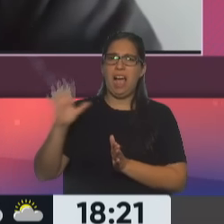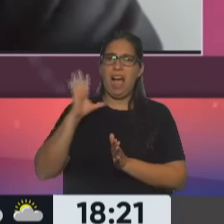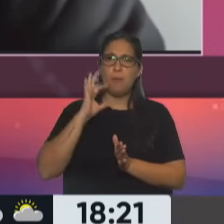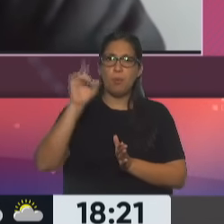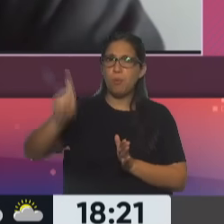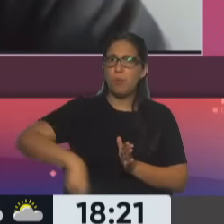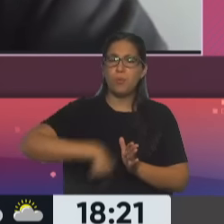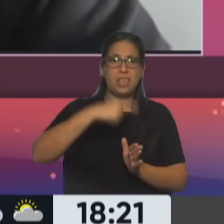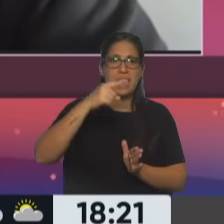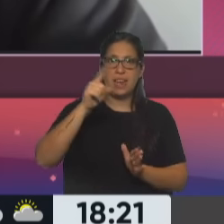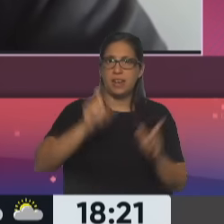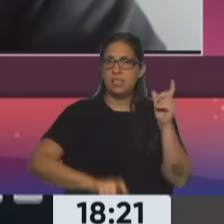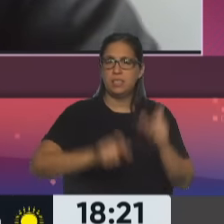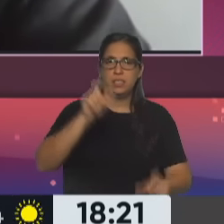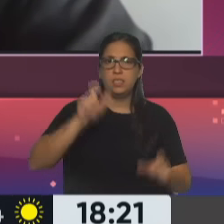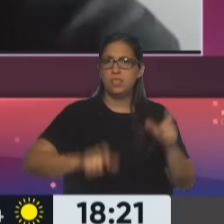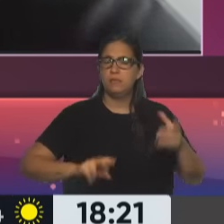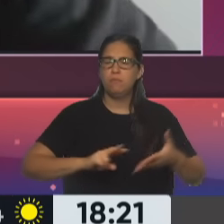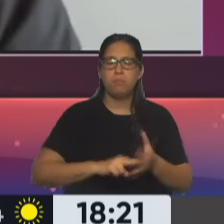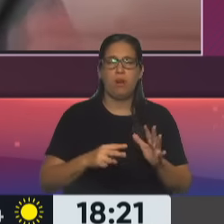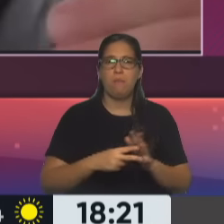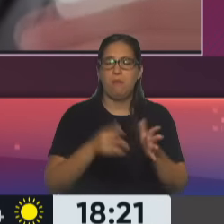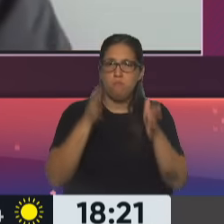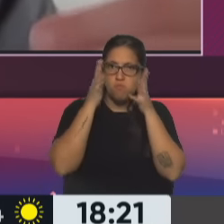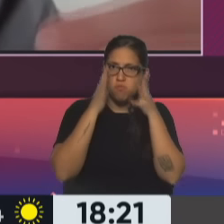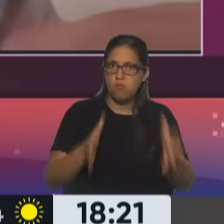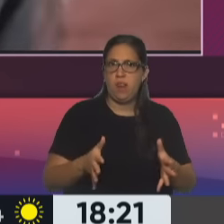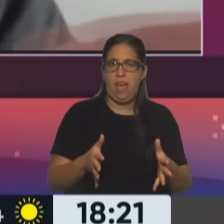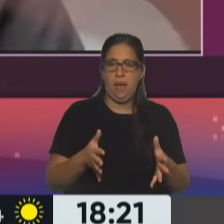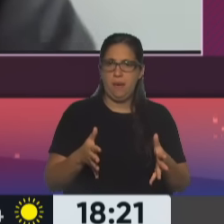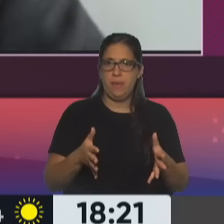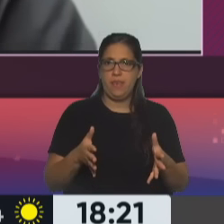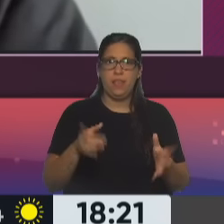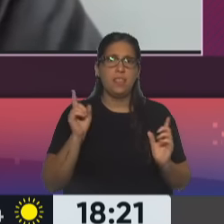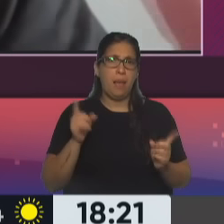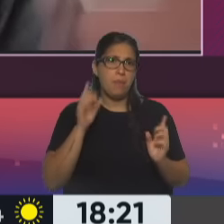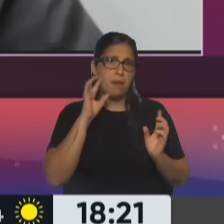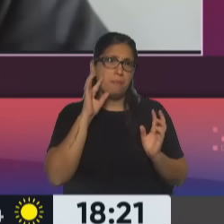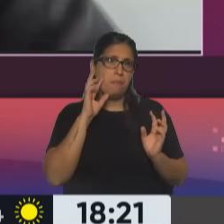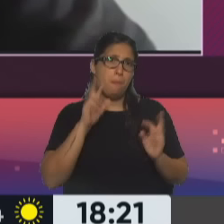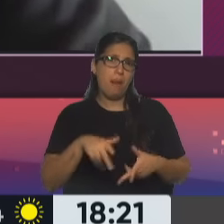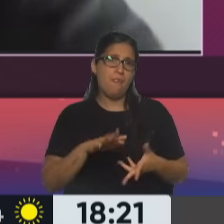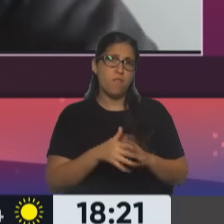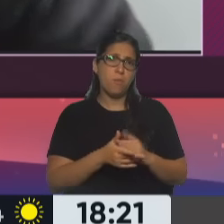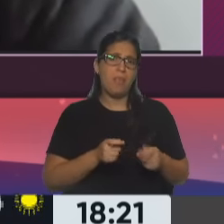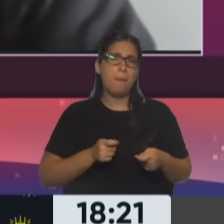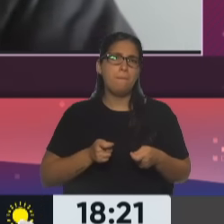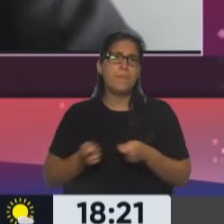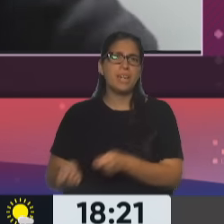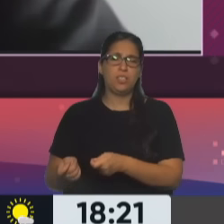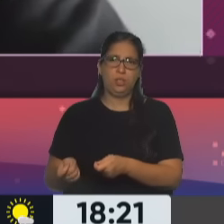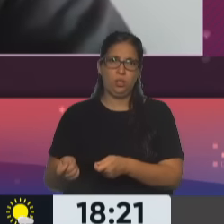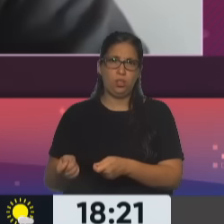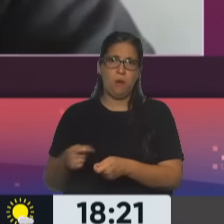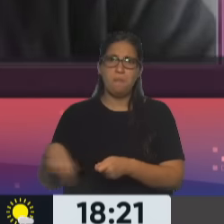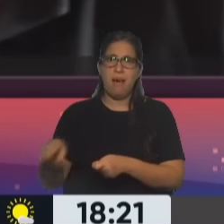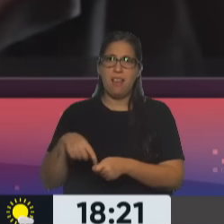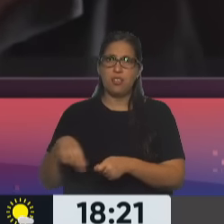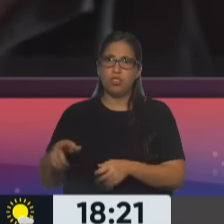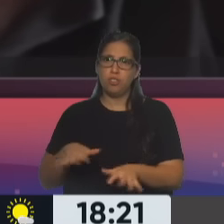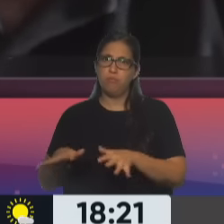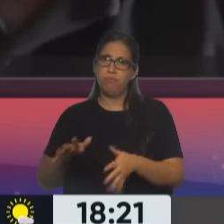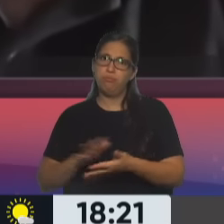crisis humanitaria muy, pero muy grave. ¿No? Que también, ojo, es también una estrategia de presión para que el régimen se mueva y esté